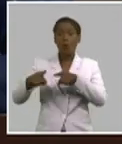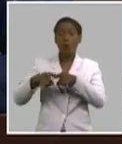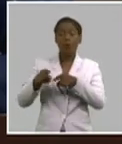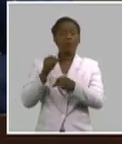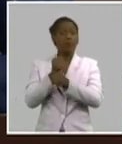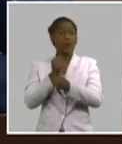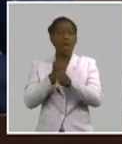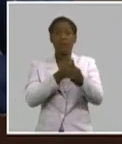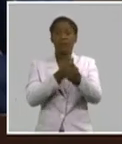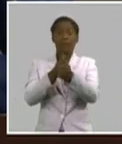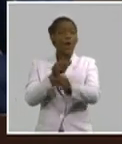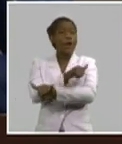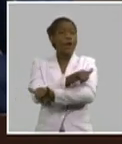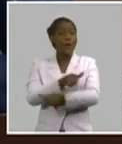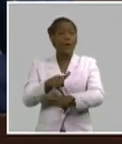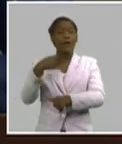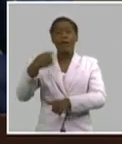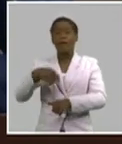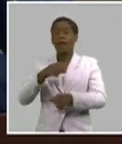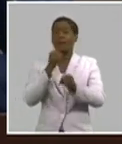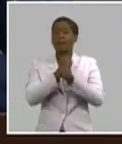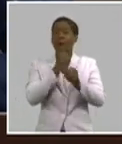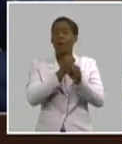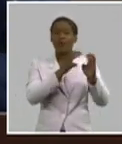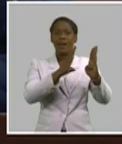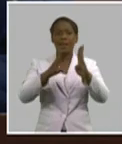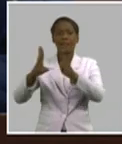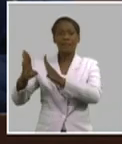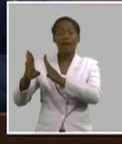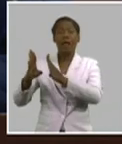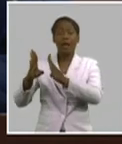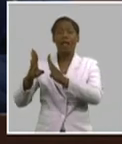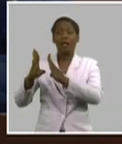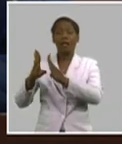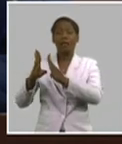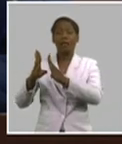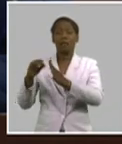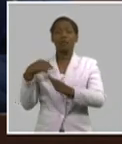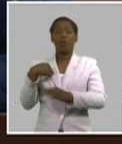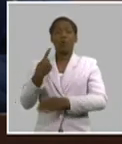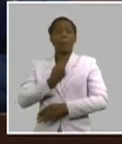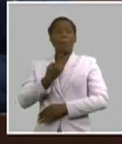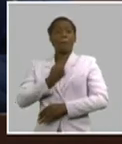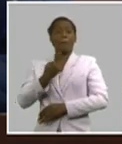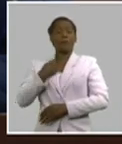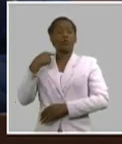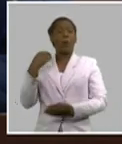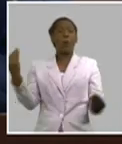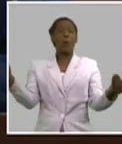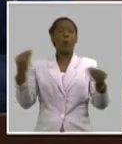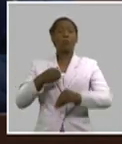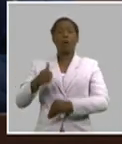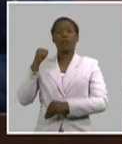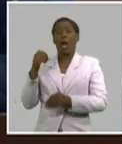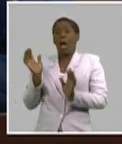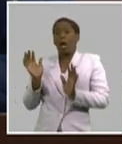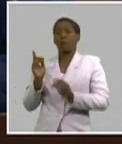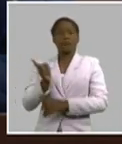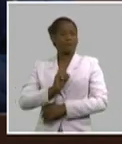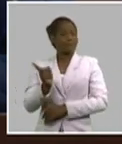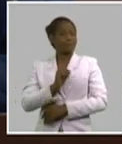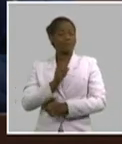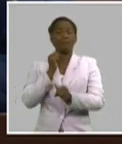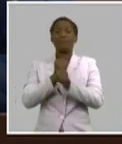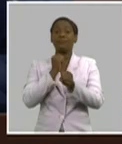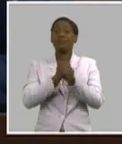lograr esa política de cuadros son también componentes de este sistema. Son componentes de